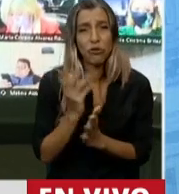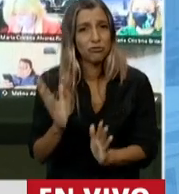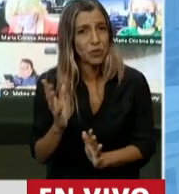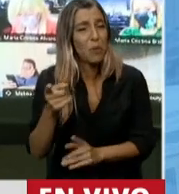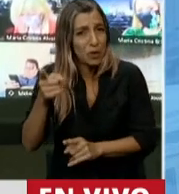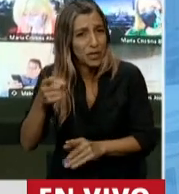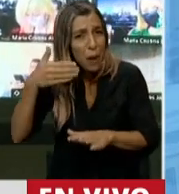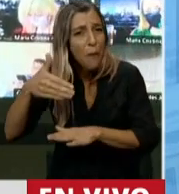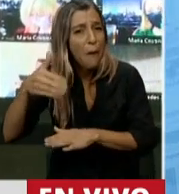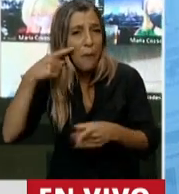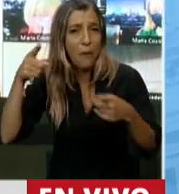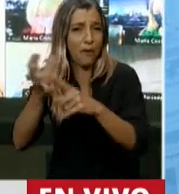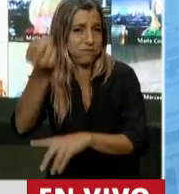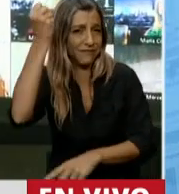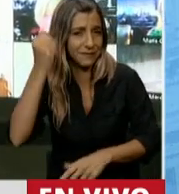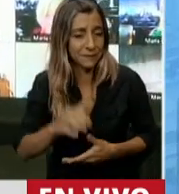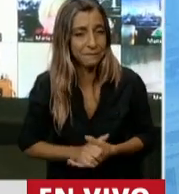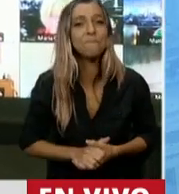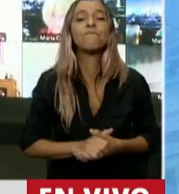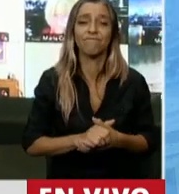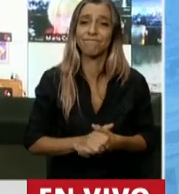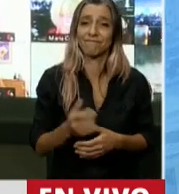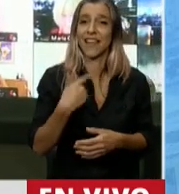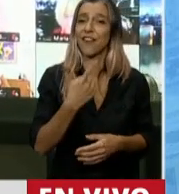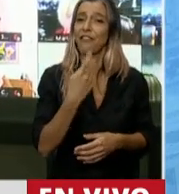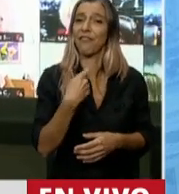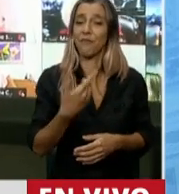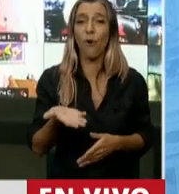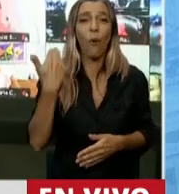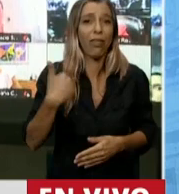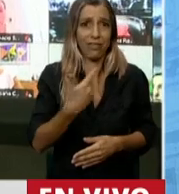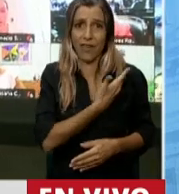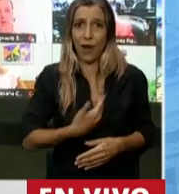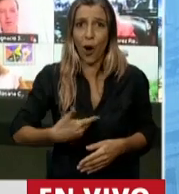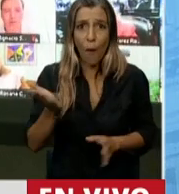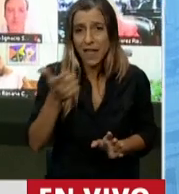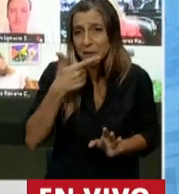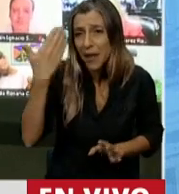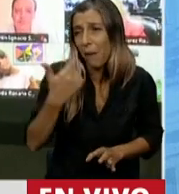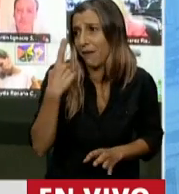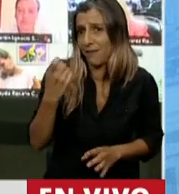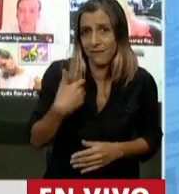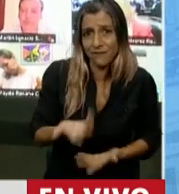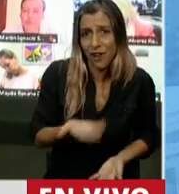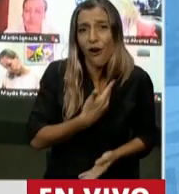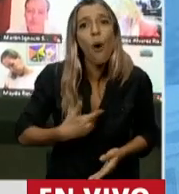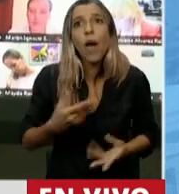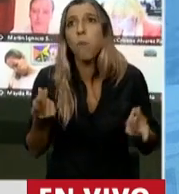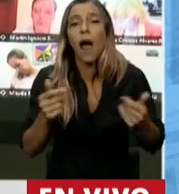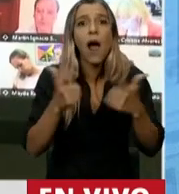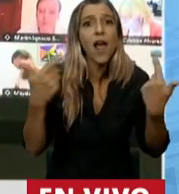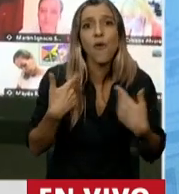el gobierno no sabe gobernar sin plata y sin discrecionalidad. Y hoy viene a la Cámara con ideas